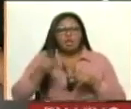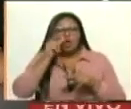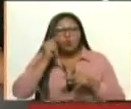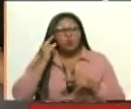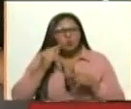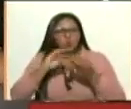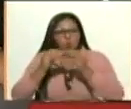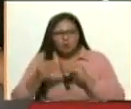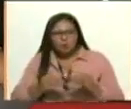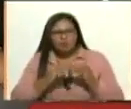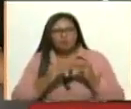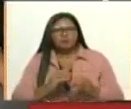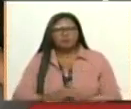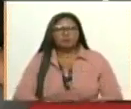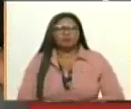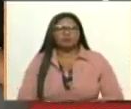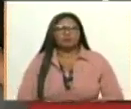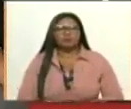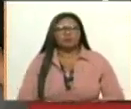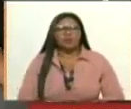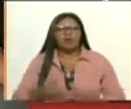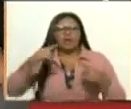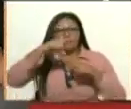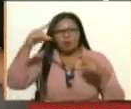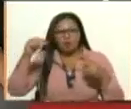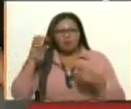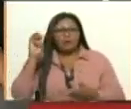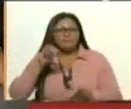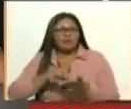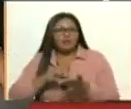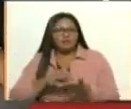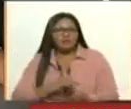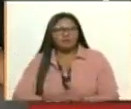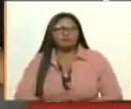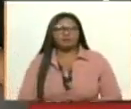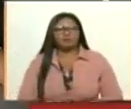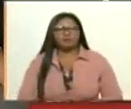niñas, Minas de Baruta, Estado Miranda.